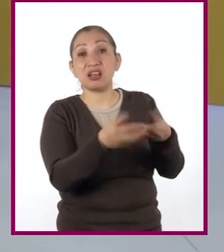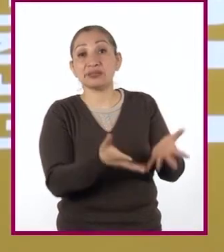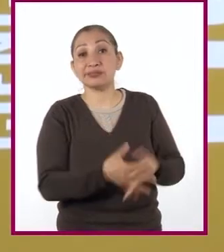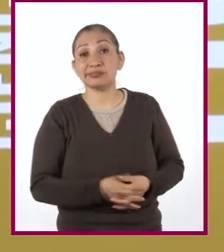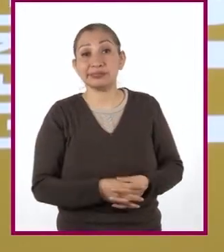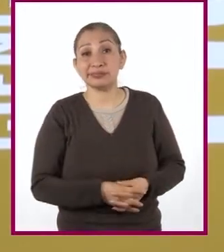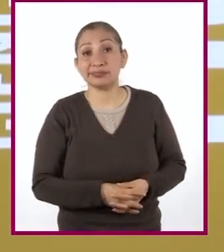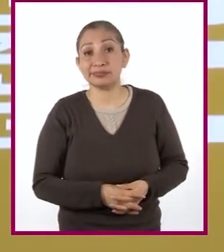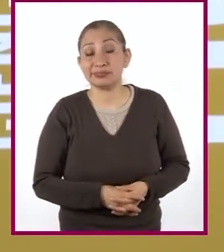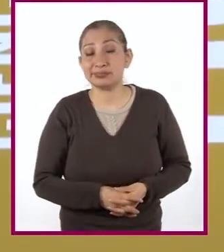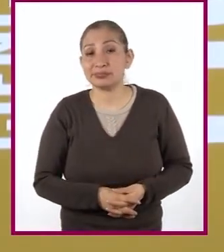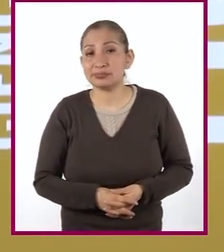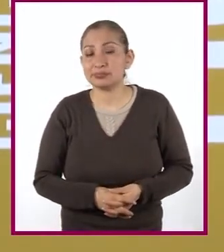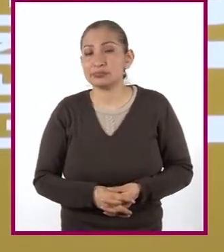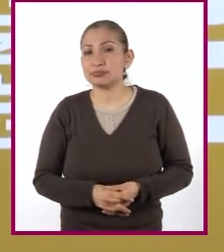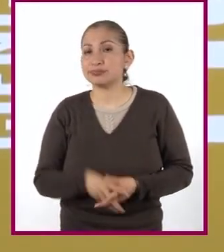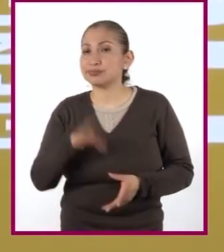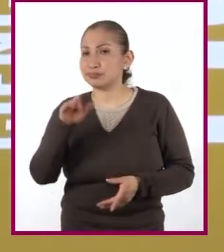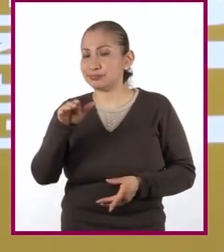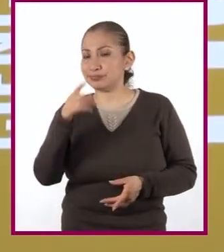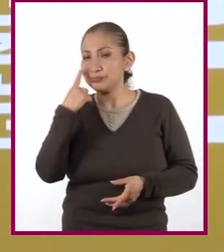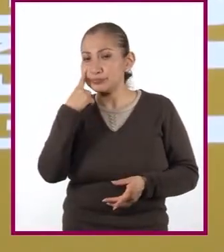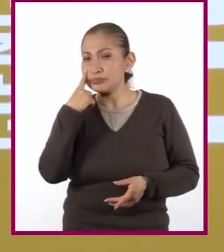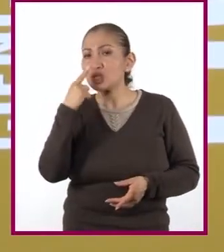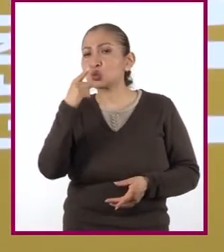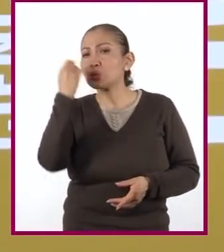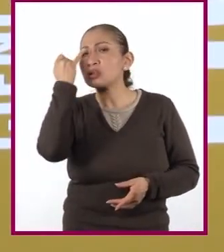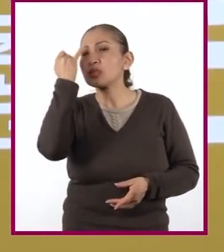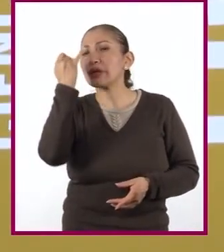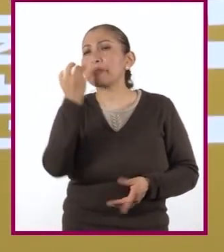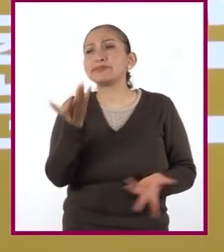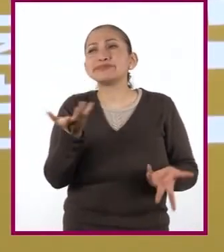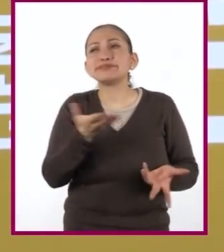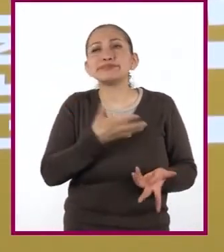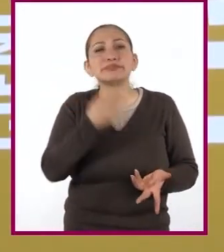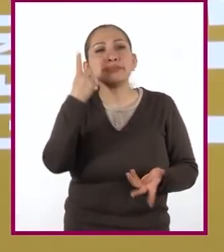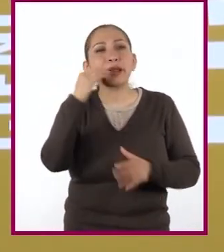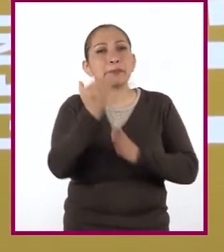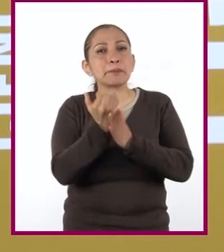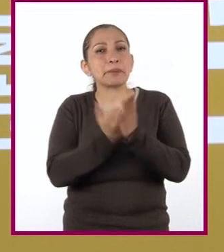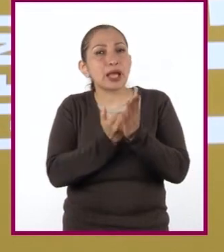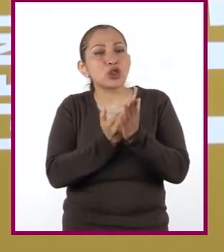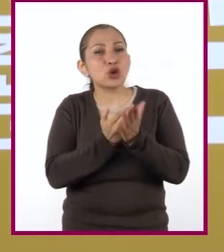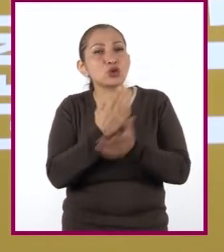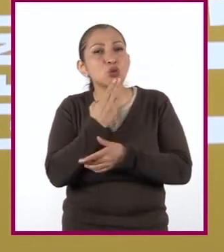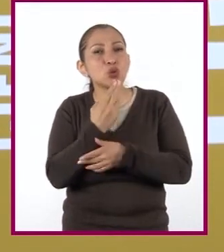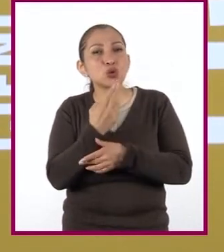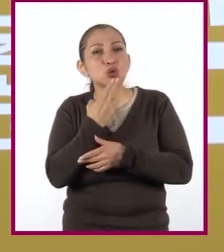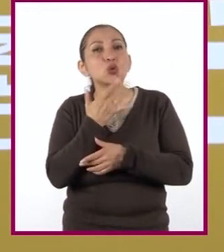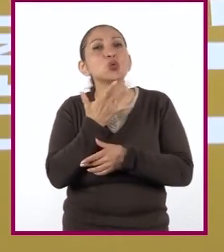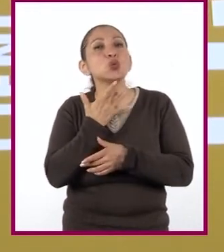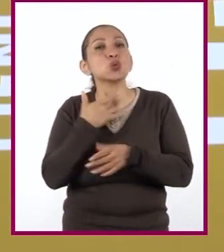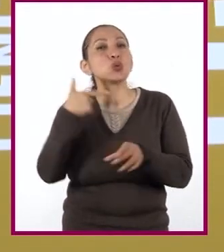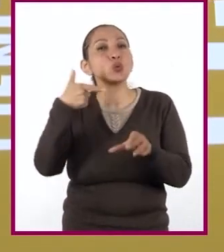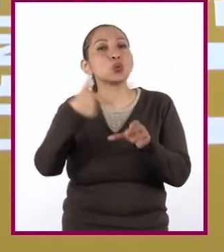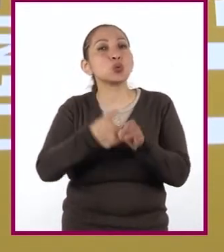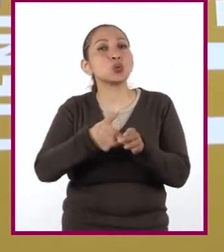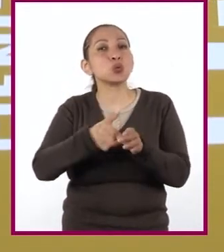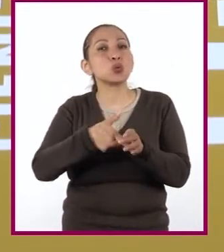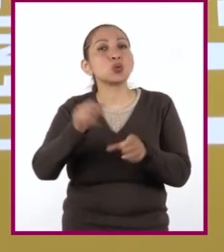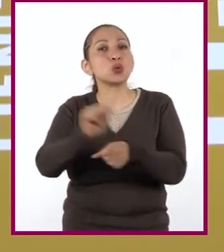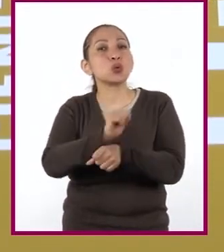plásticas. Enrique, ¿qué idea se te ocurre para disminuir el consumo de combustibles en